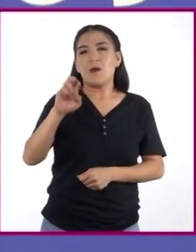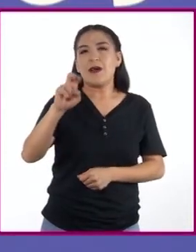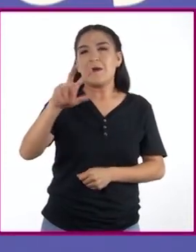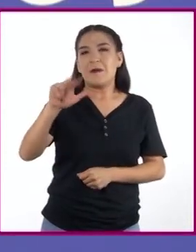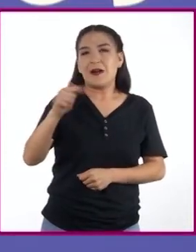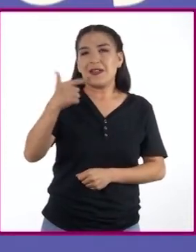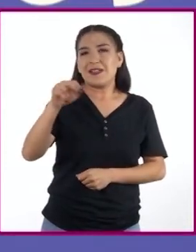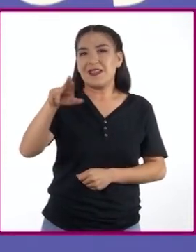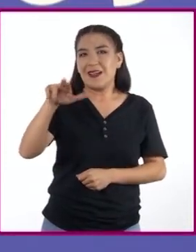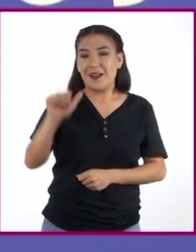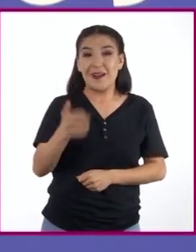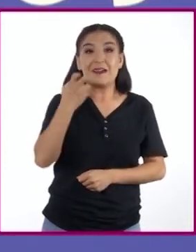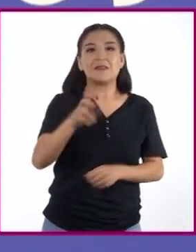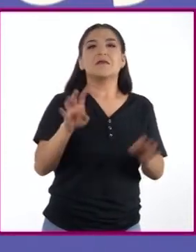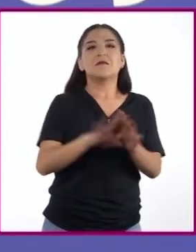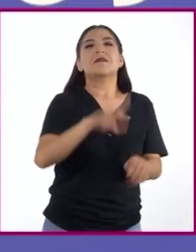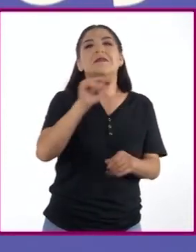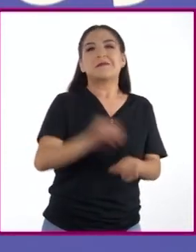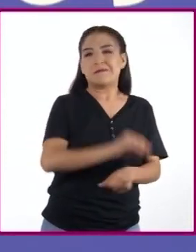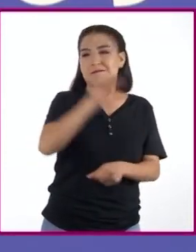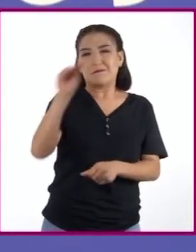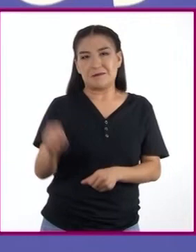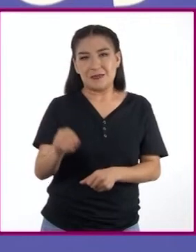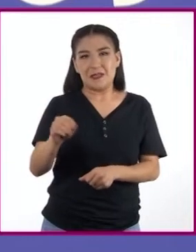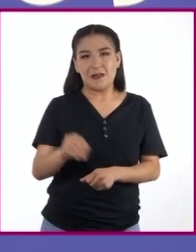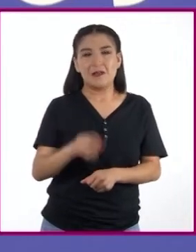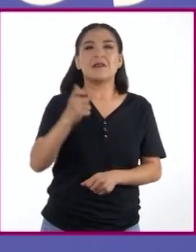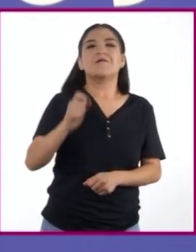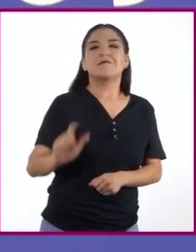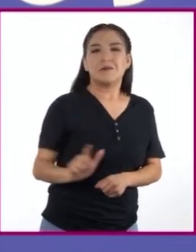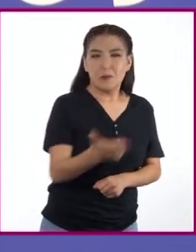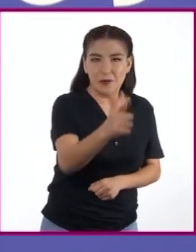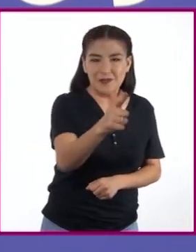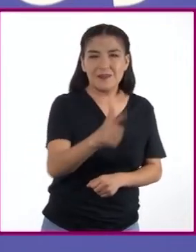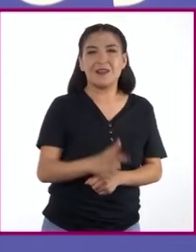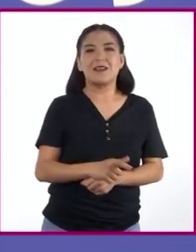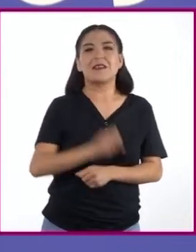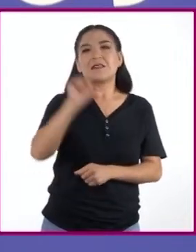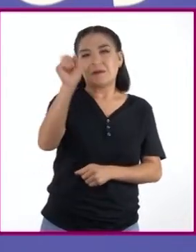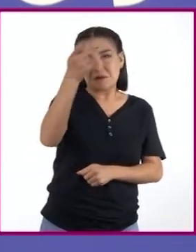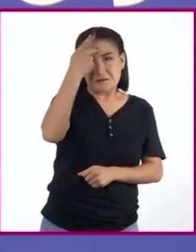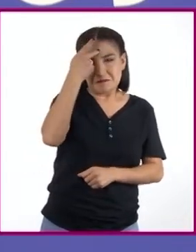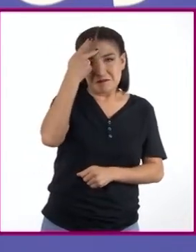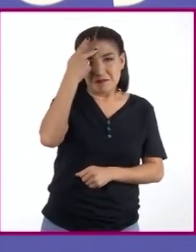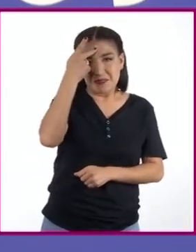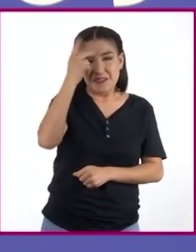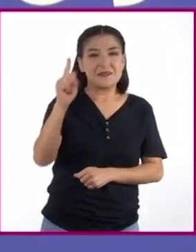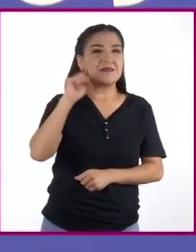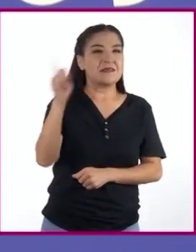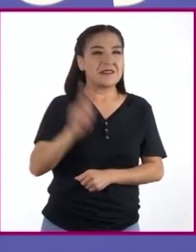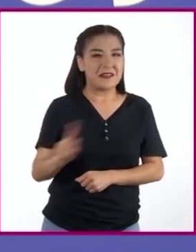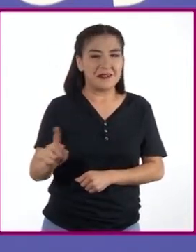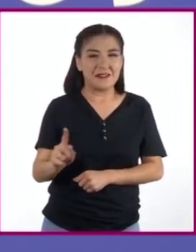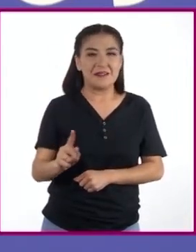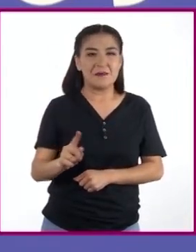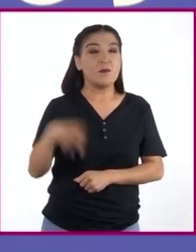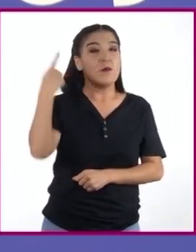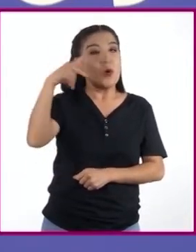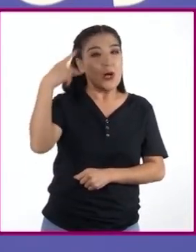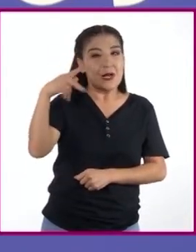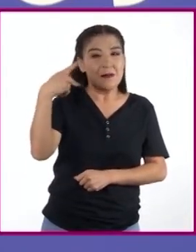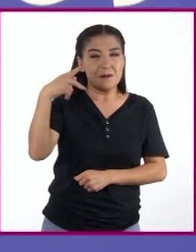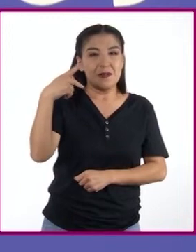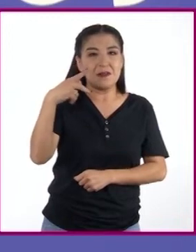para después ser distribuidos a Guanajuato, San Luis Potosí, Zacatecas,